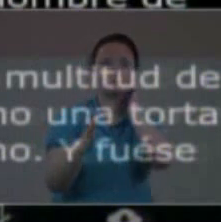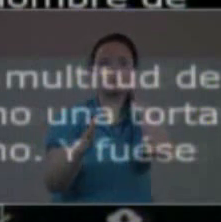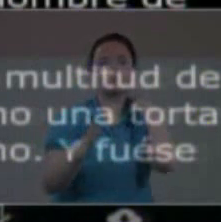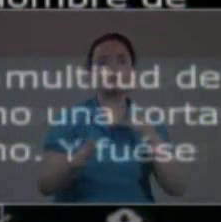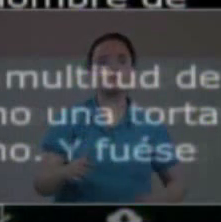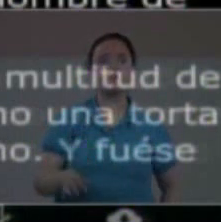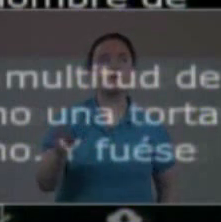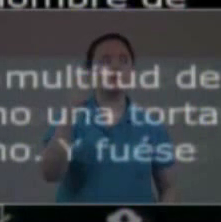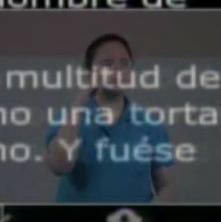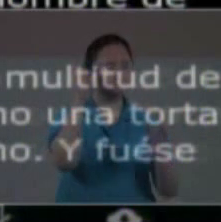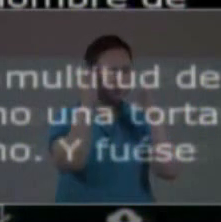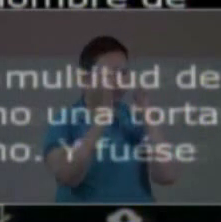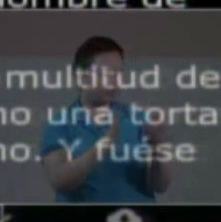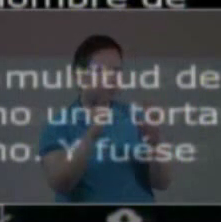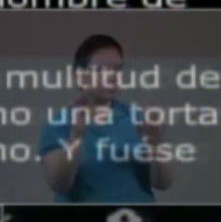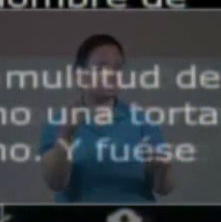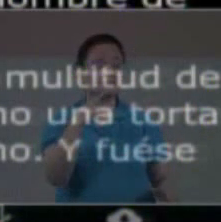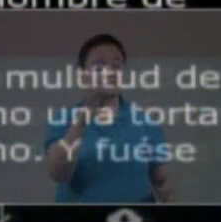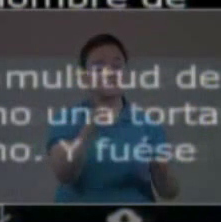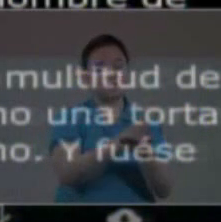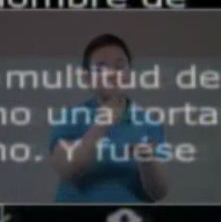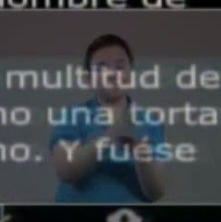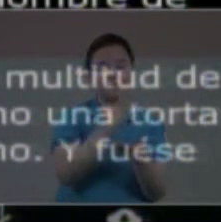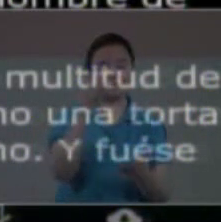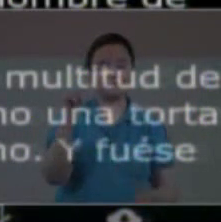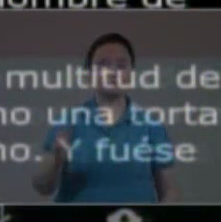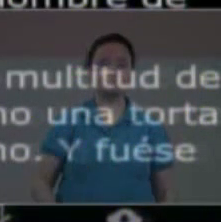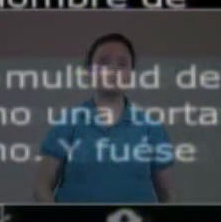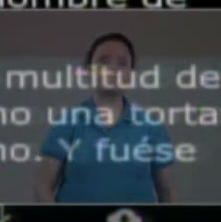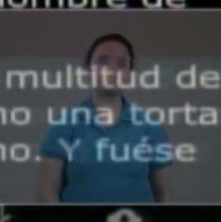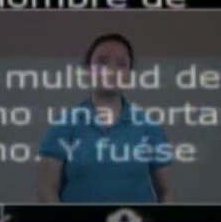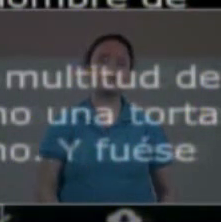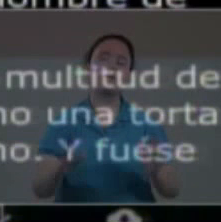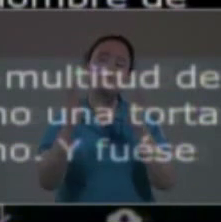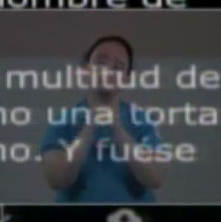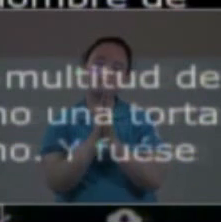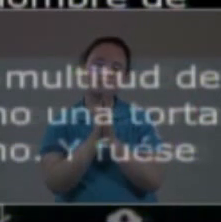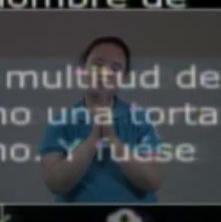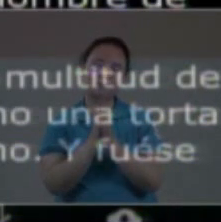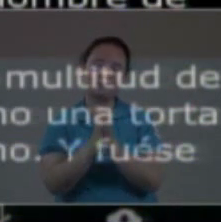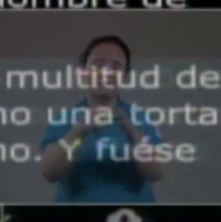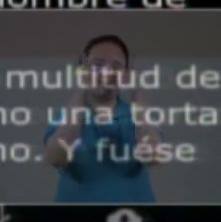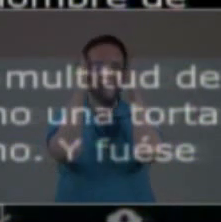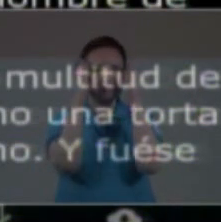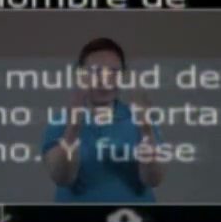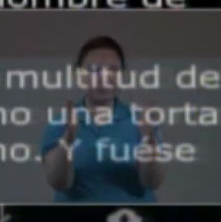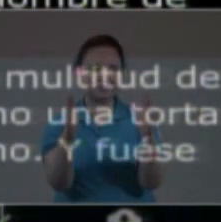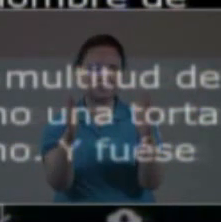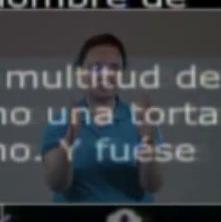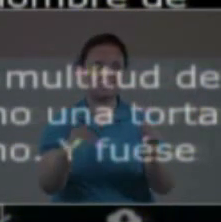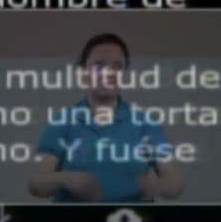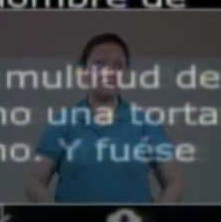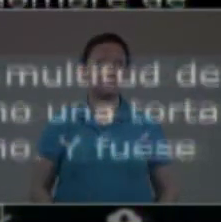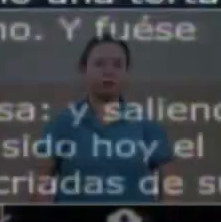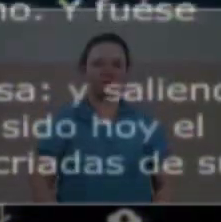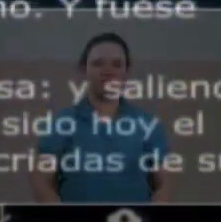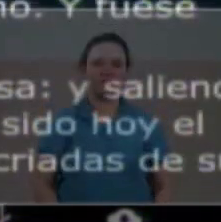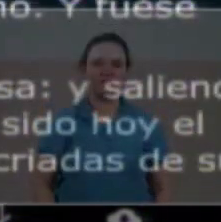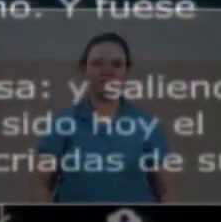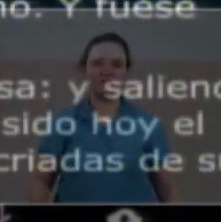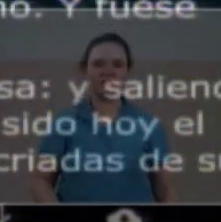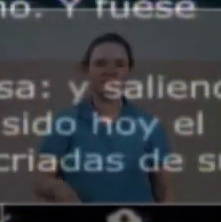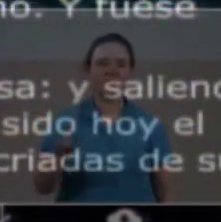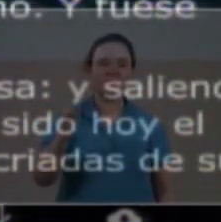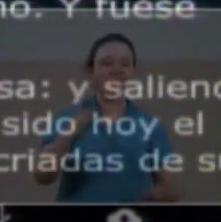este siguiente versículo, que lo dice la Biblia en 1909. Por favor, póngale atención.